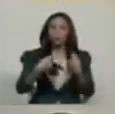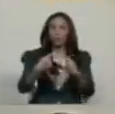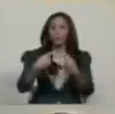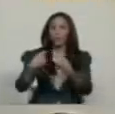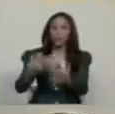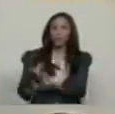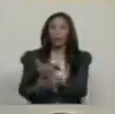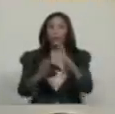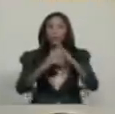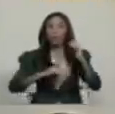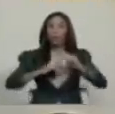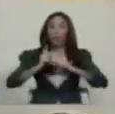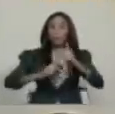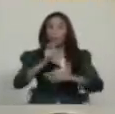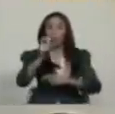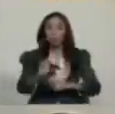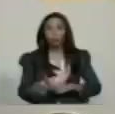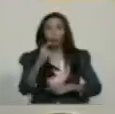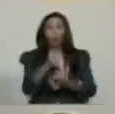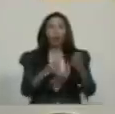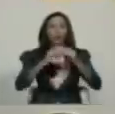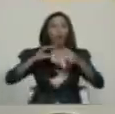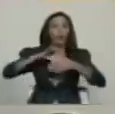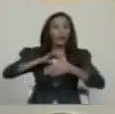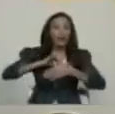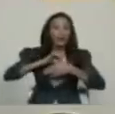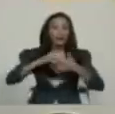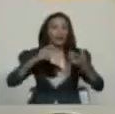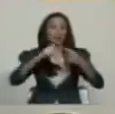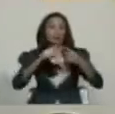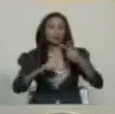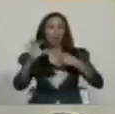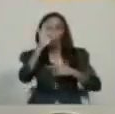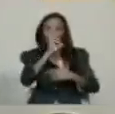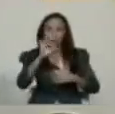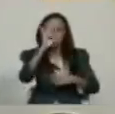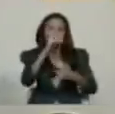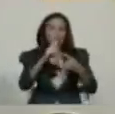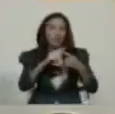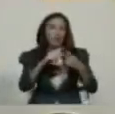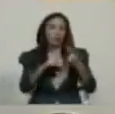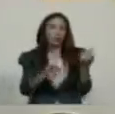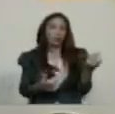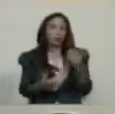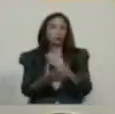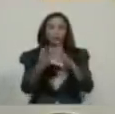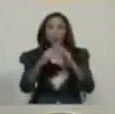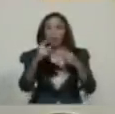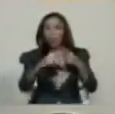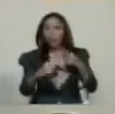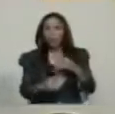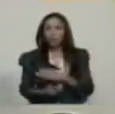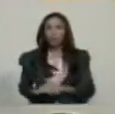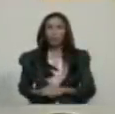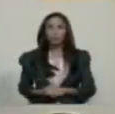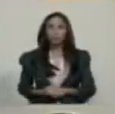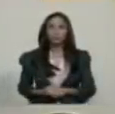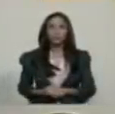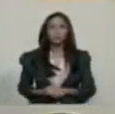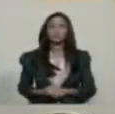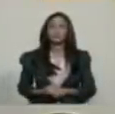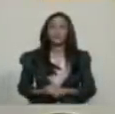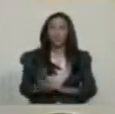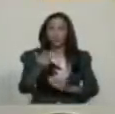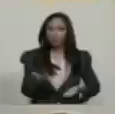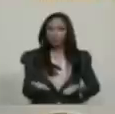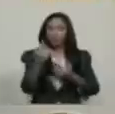de productores de proteína animal, porcina, ovina y caprina, insistiendo en esa